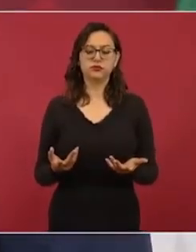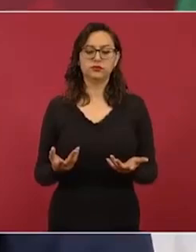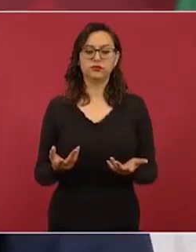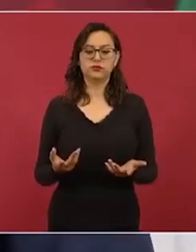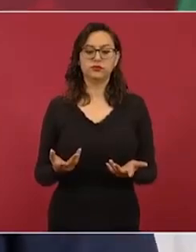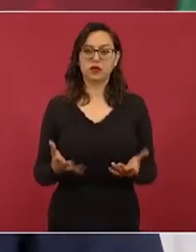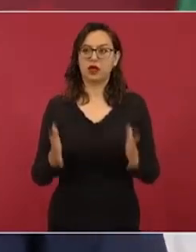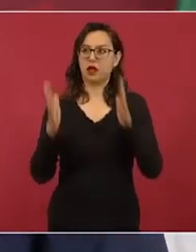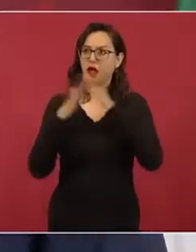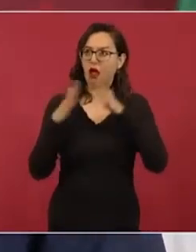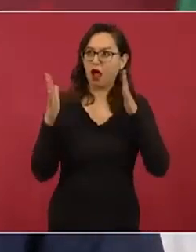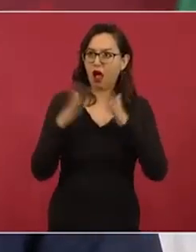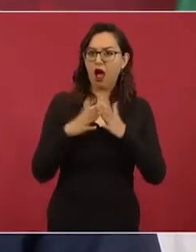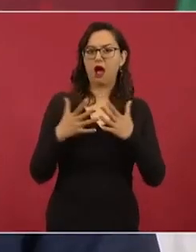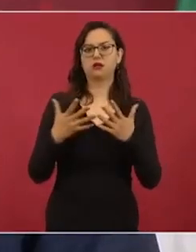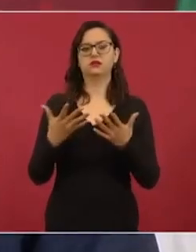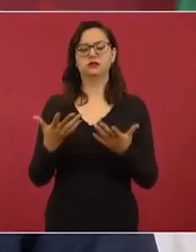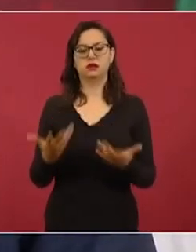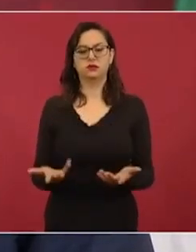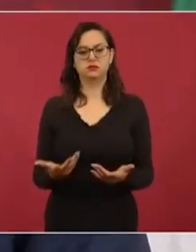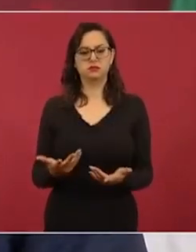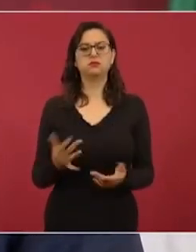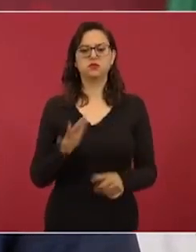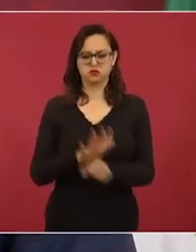una vivienda,